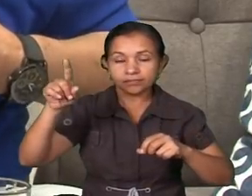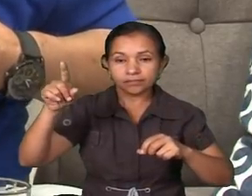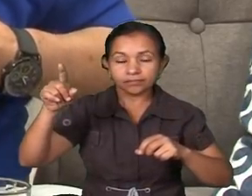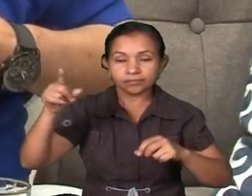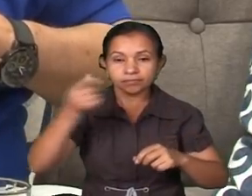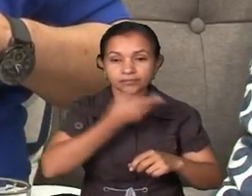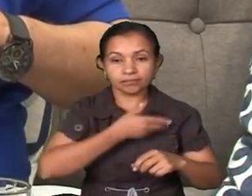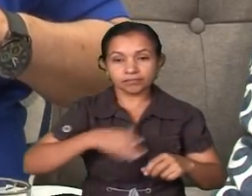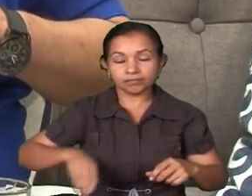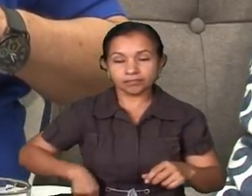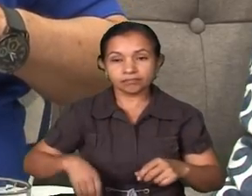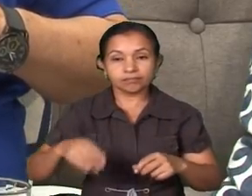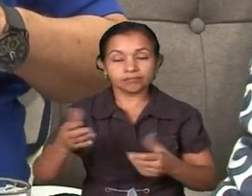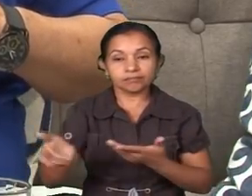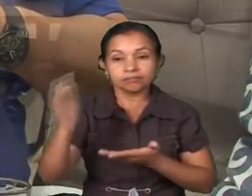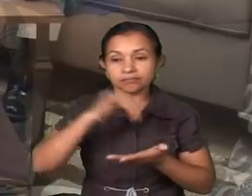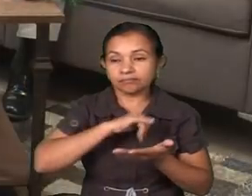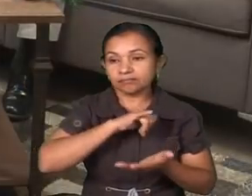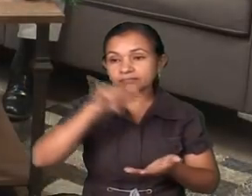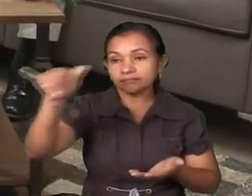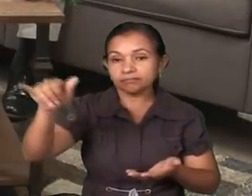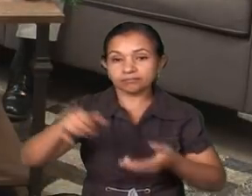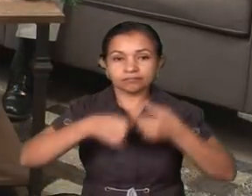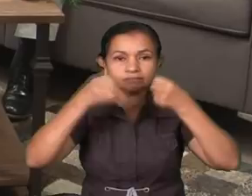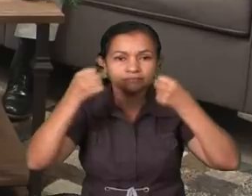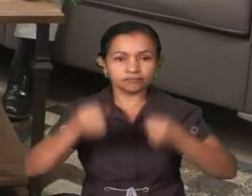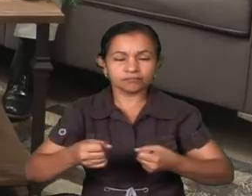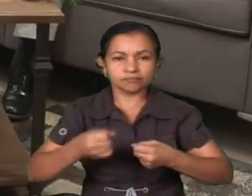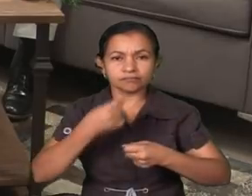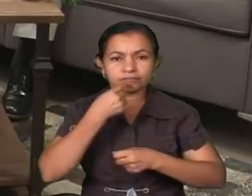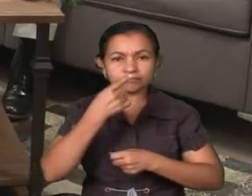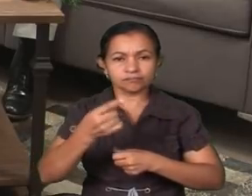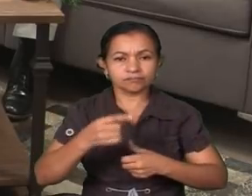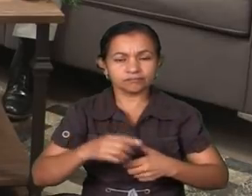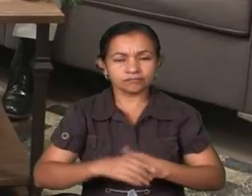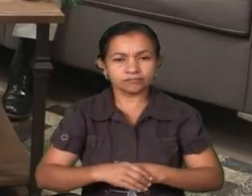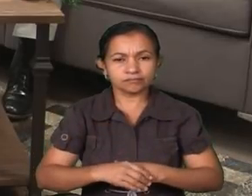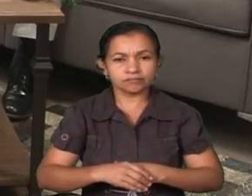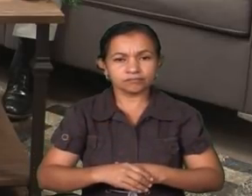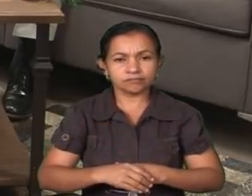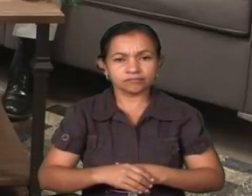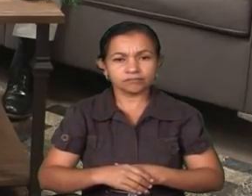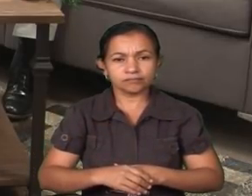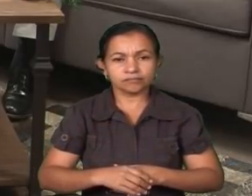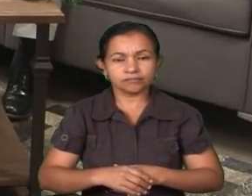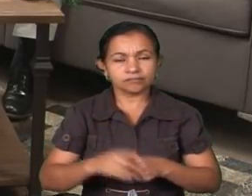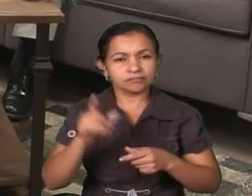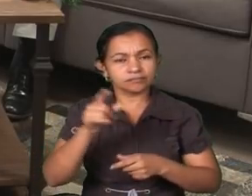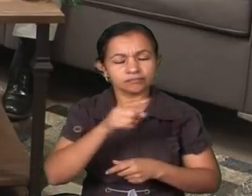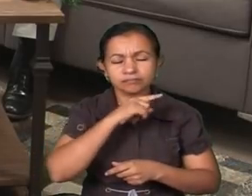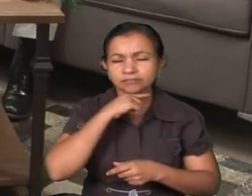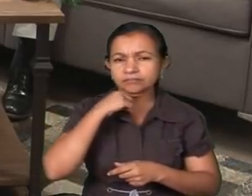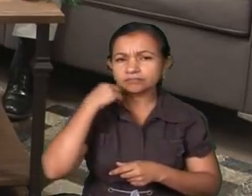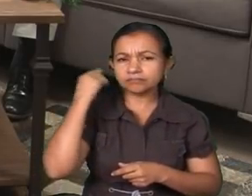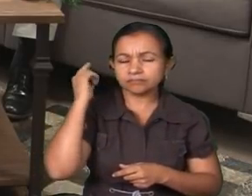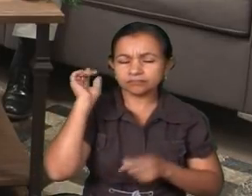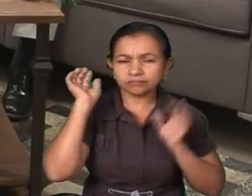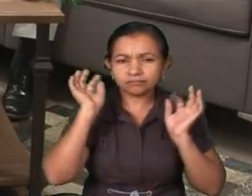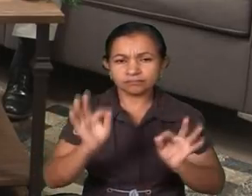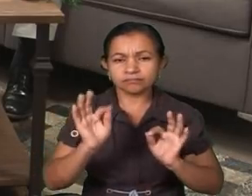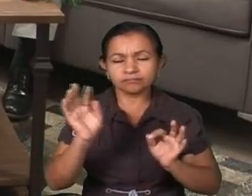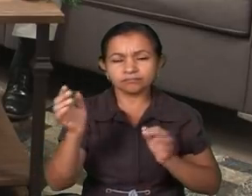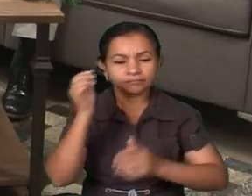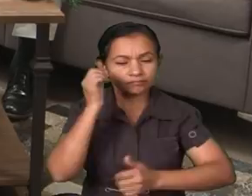contó Gaspar García Laviana. Y que entonces le dijo: eminencia, le aseguro que no le vuelvo a dar